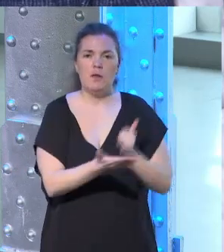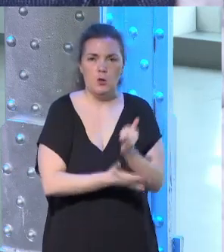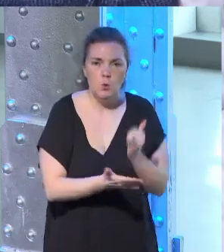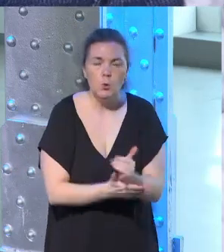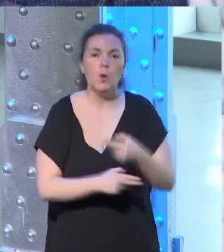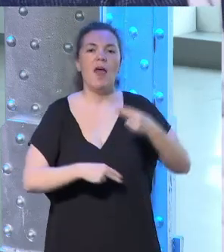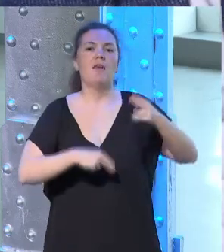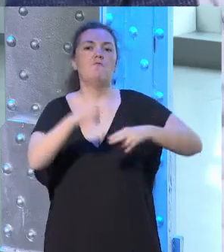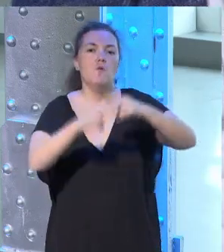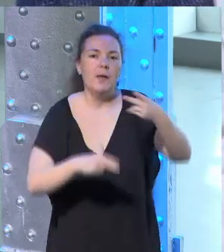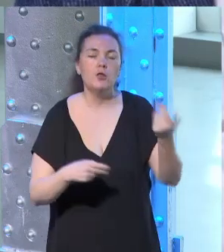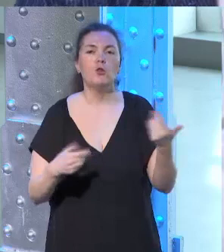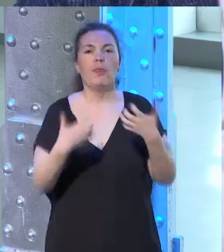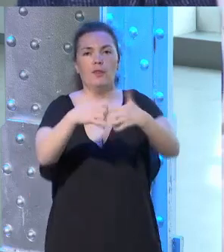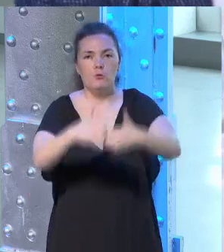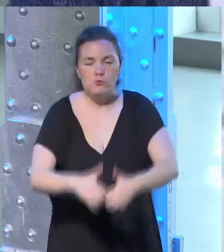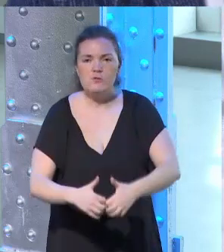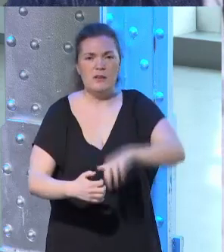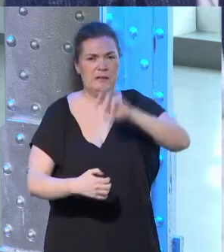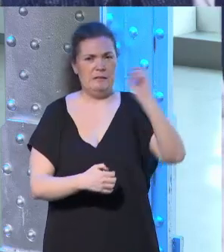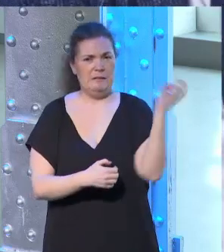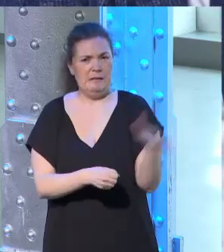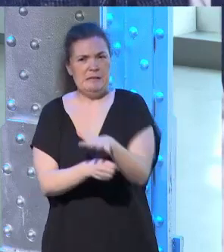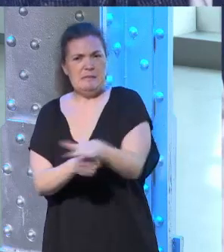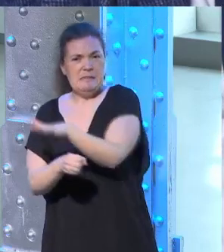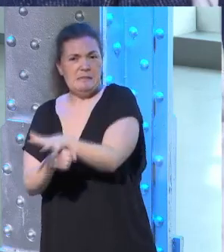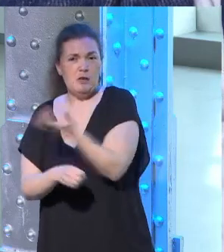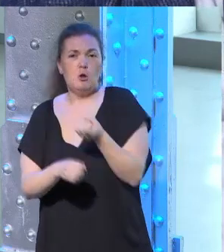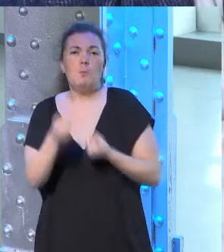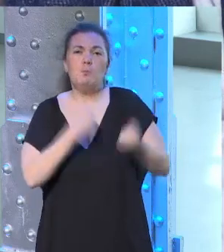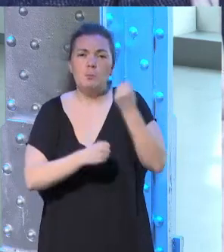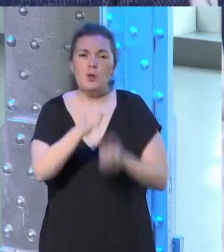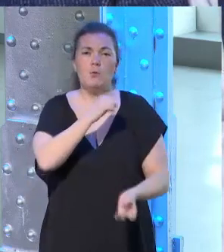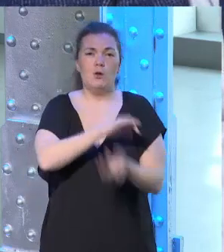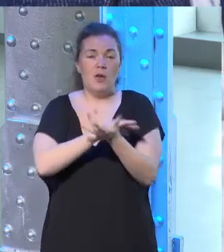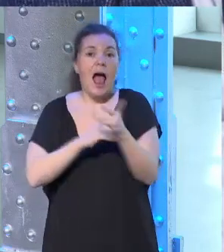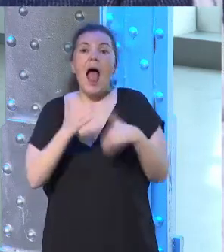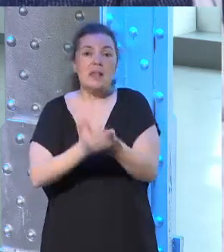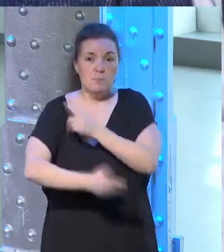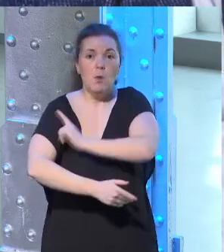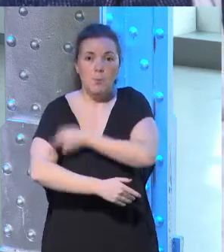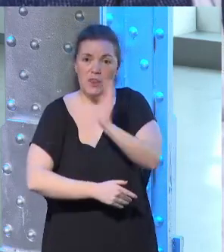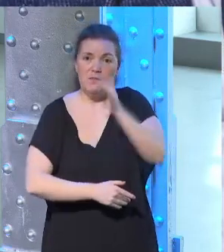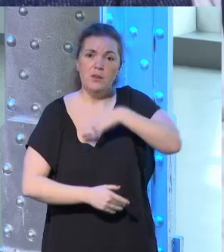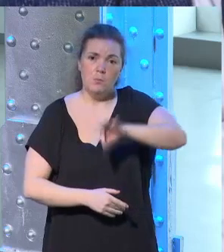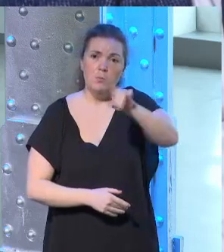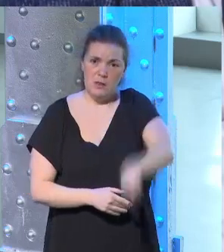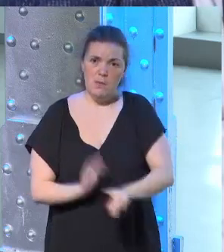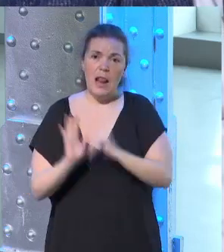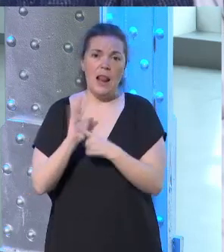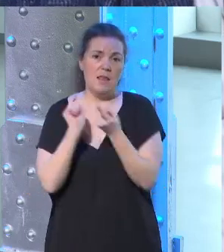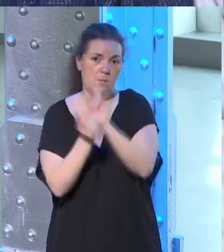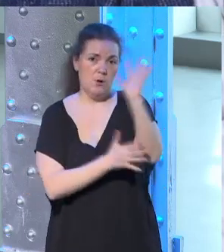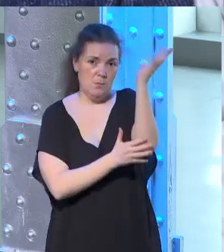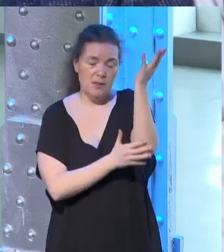de fomento, de industria, bueno, a cualquier sector productivo y económico del país, hasta el deporte, si se me apura, puede afectar la ley de cambio